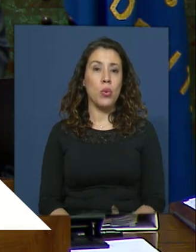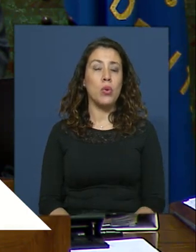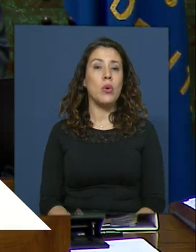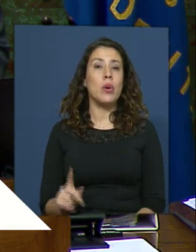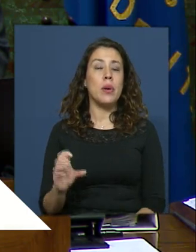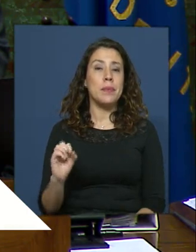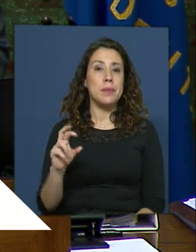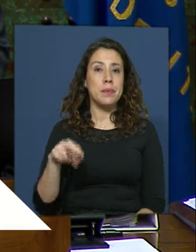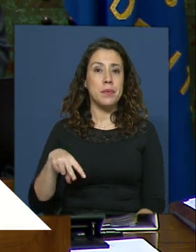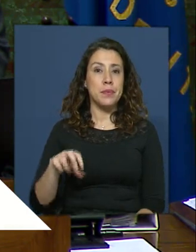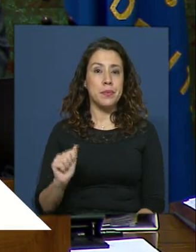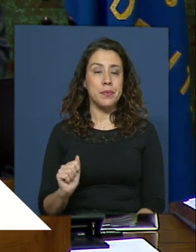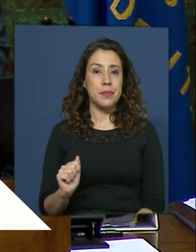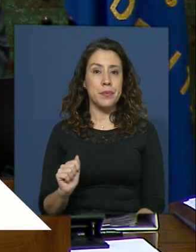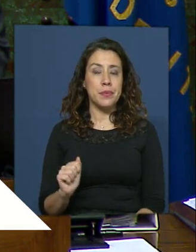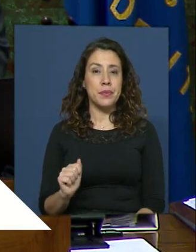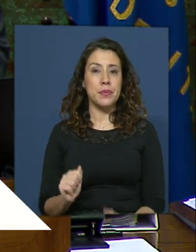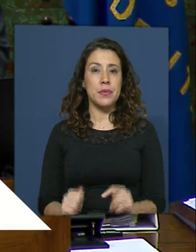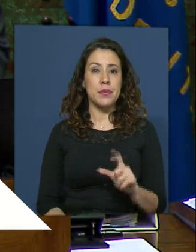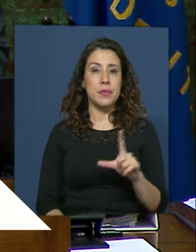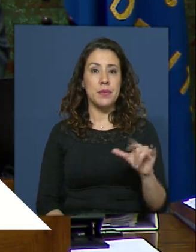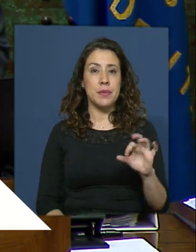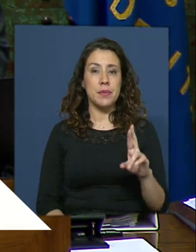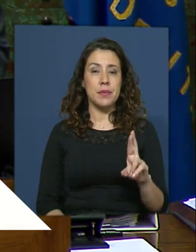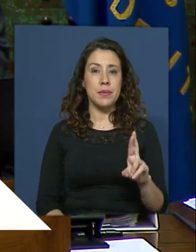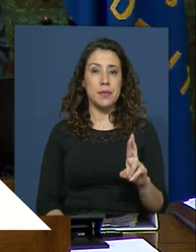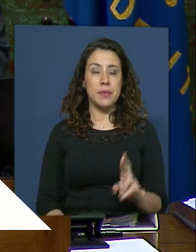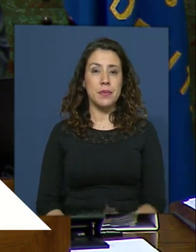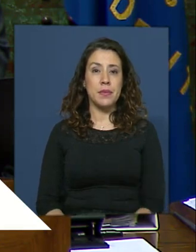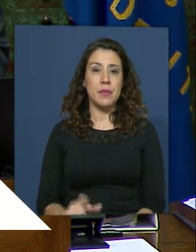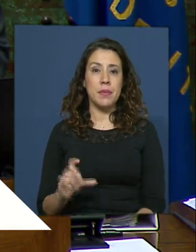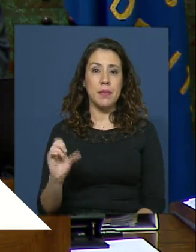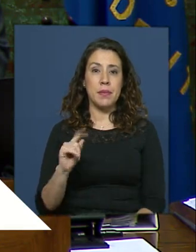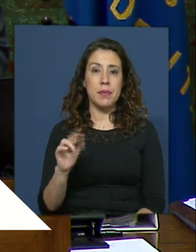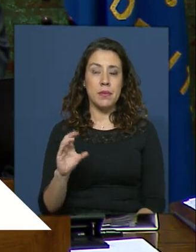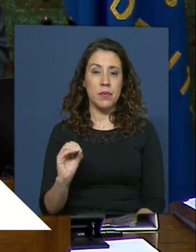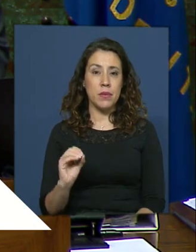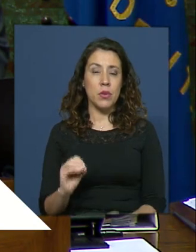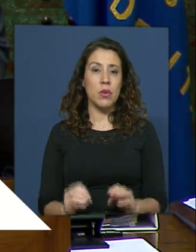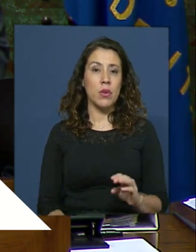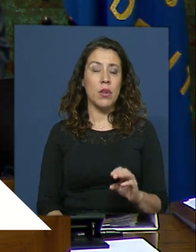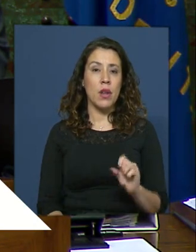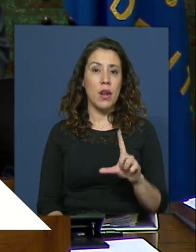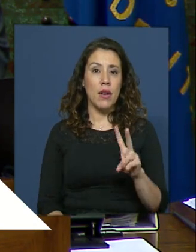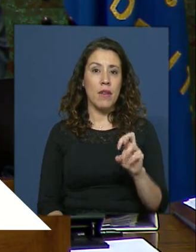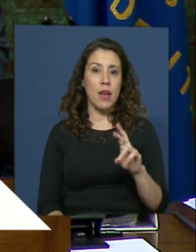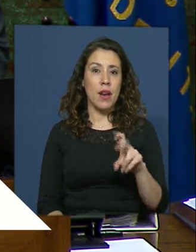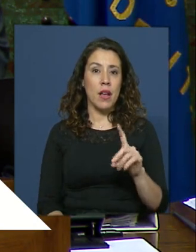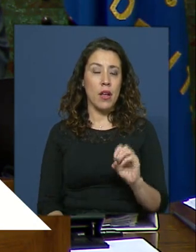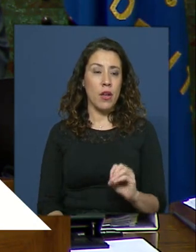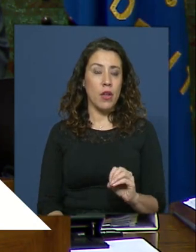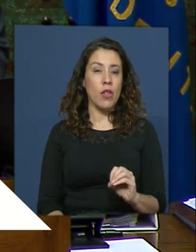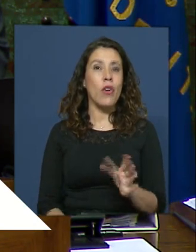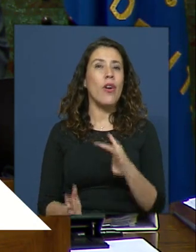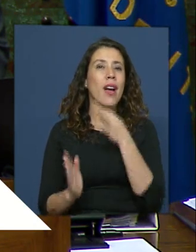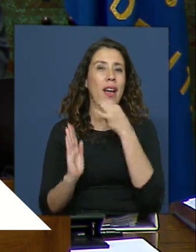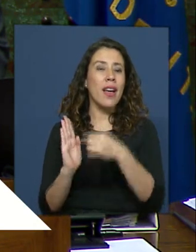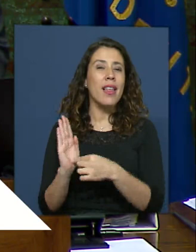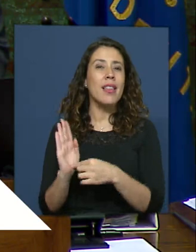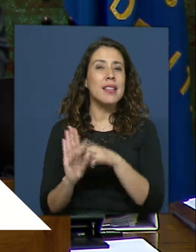señor Lautaro Carmona, don Guillermo Telier, don Juan Luis Castro y don Miguel Ángel Alvarado. Y en su